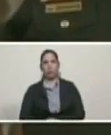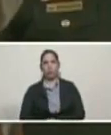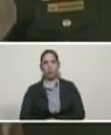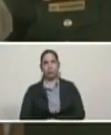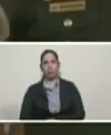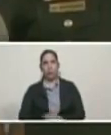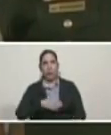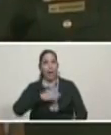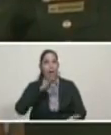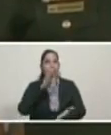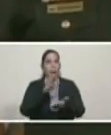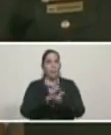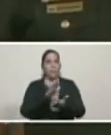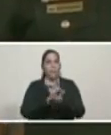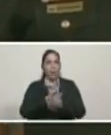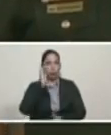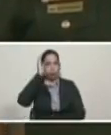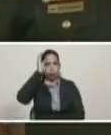Calma y cordura.